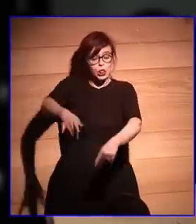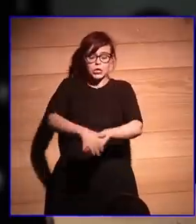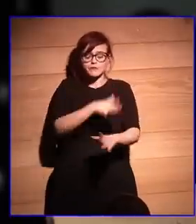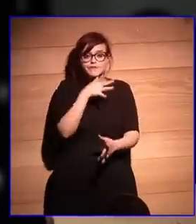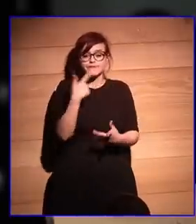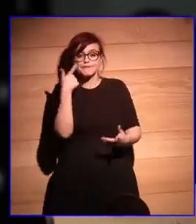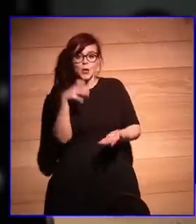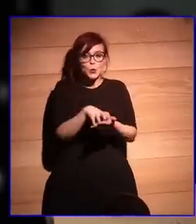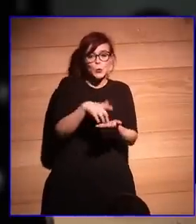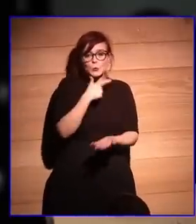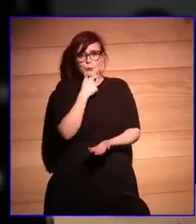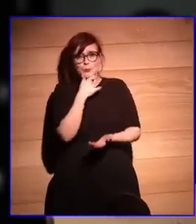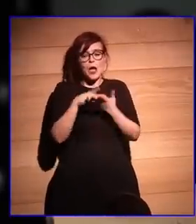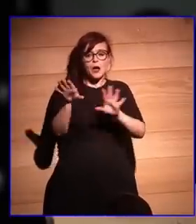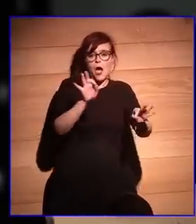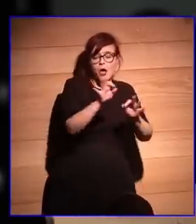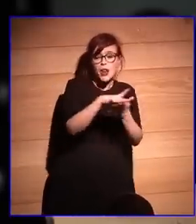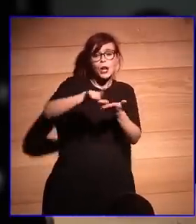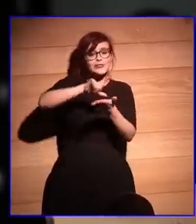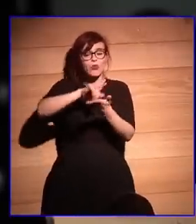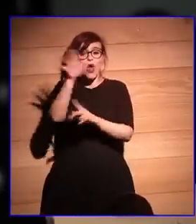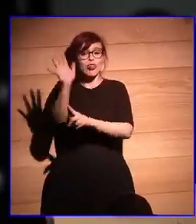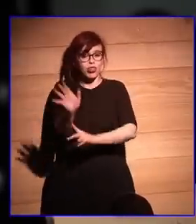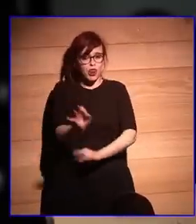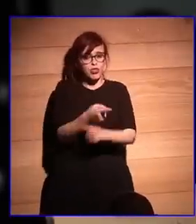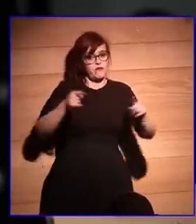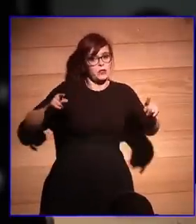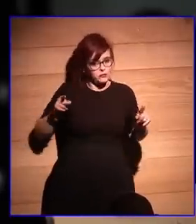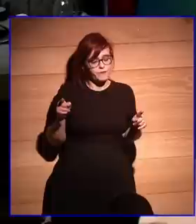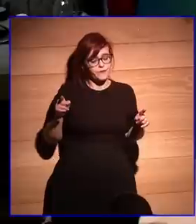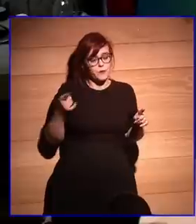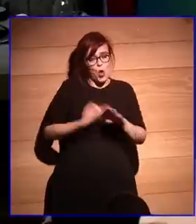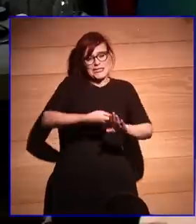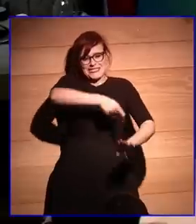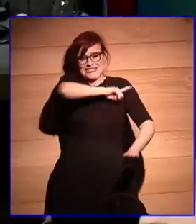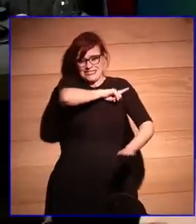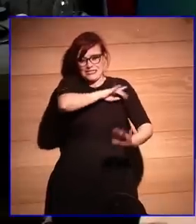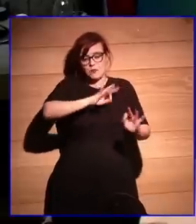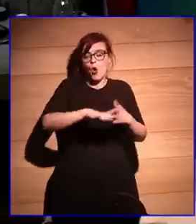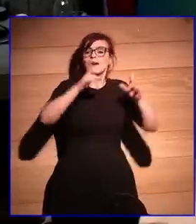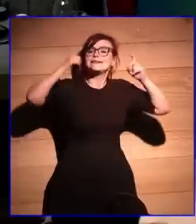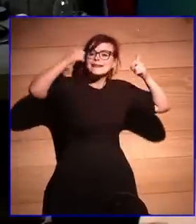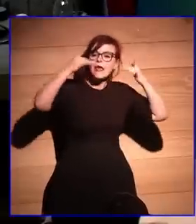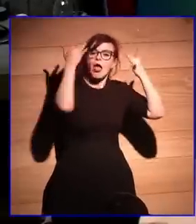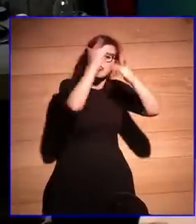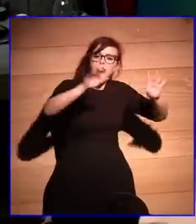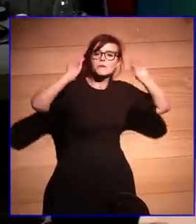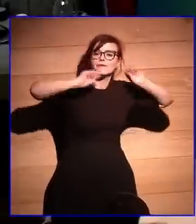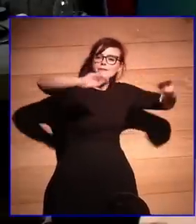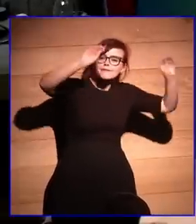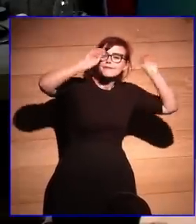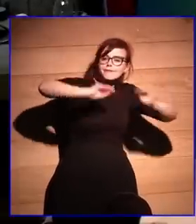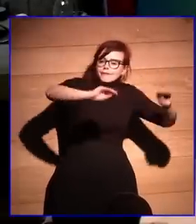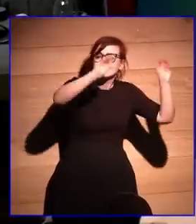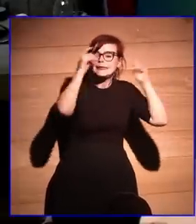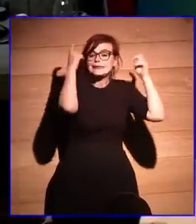tomar. Algo que, insisto, en la literatura y el cine, en cambio, se lleva a extremos más didácticos y que